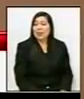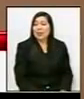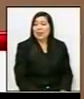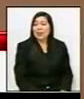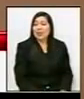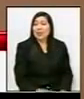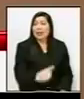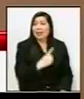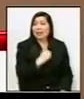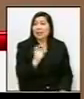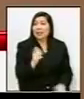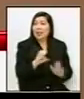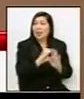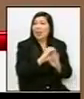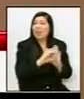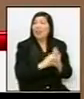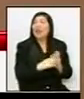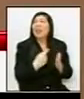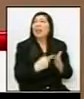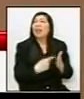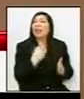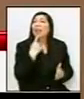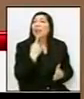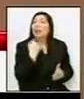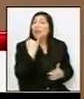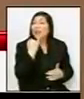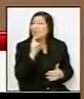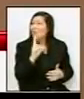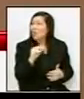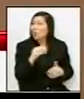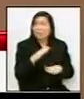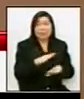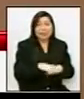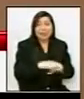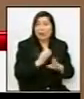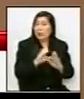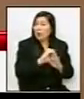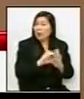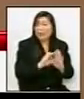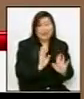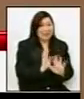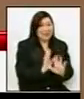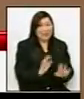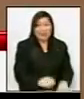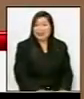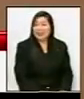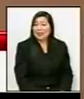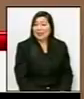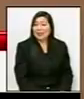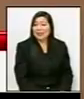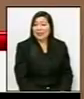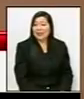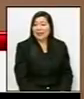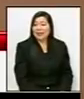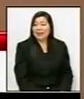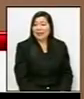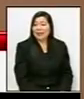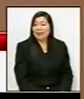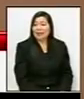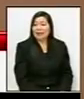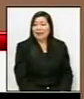el artículo 100 de la Constitución. El informe no puede estar por encima de la Constitución, presidente, le guste o no le guste, pues.